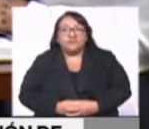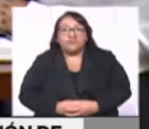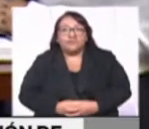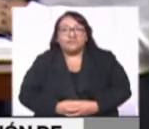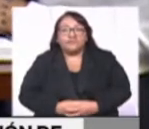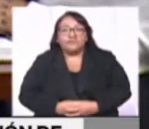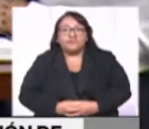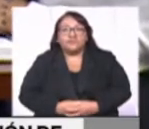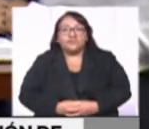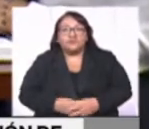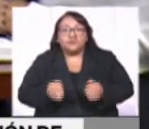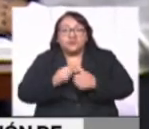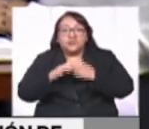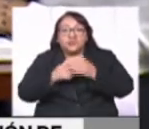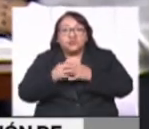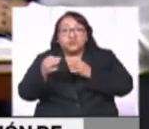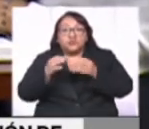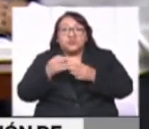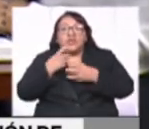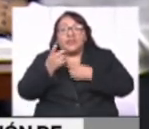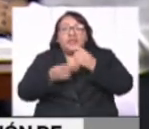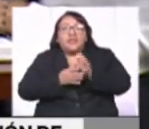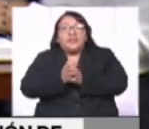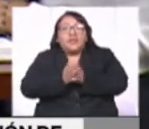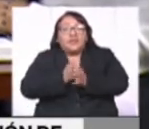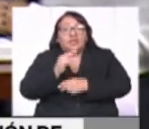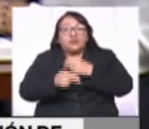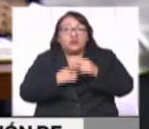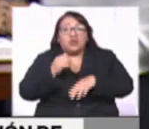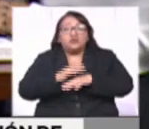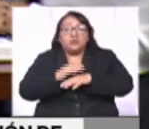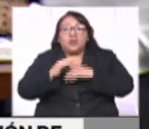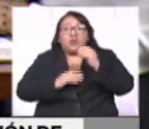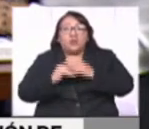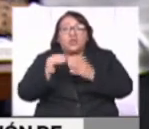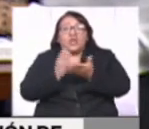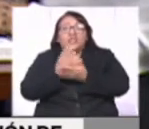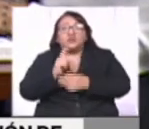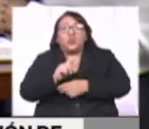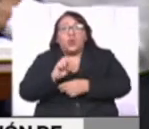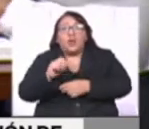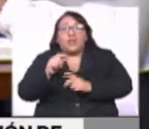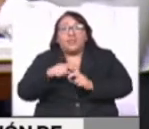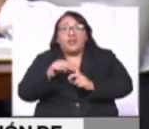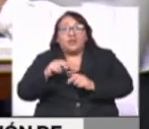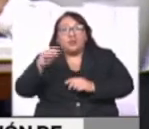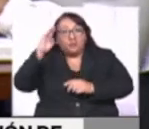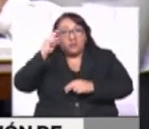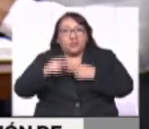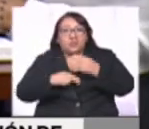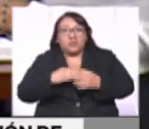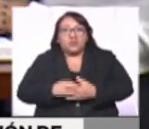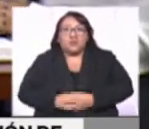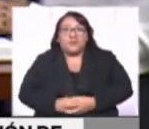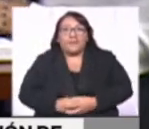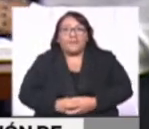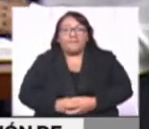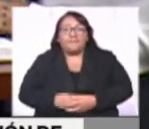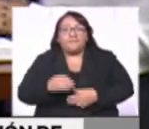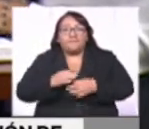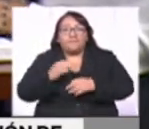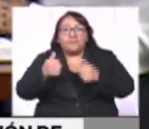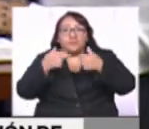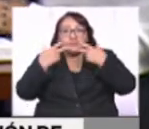Por lo expuesto, proponemos declarar de interés nacional la construcción de la Escuela Técnico Superior de la Policía Nacional del Perú en el Departamento